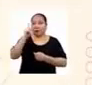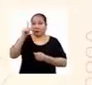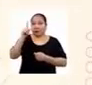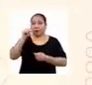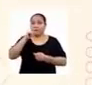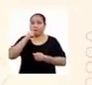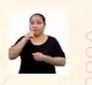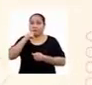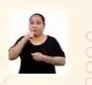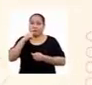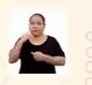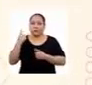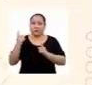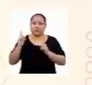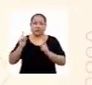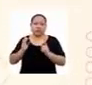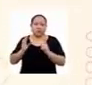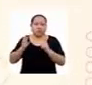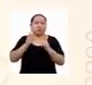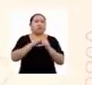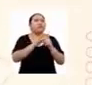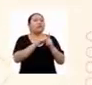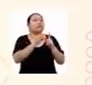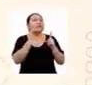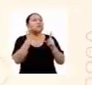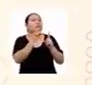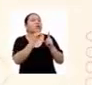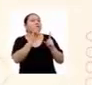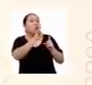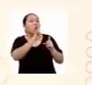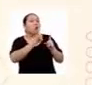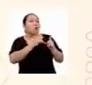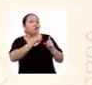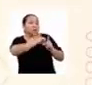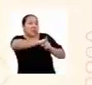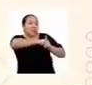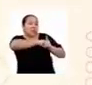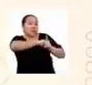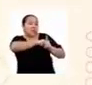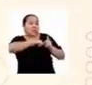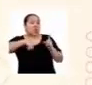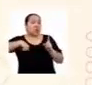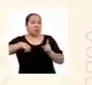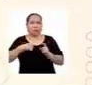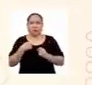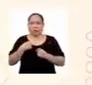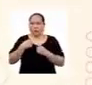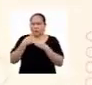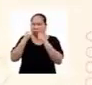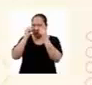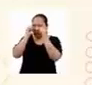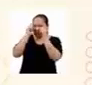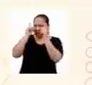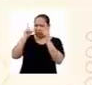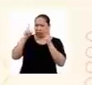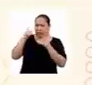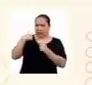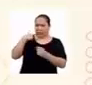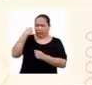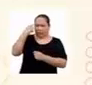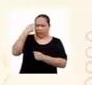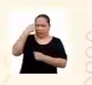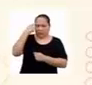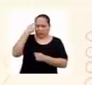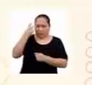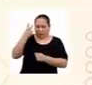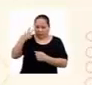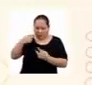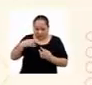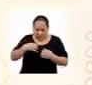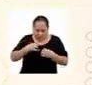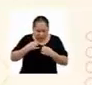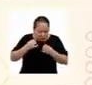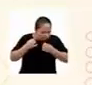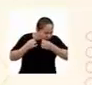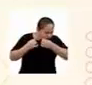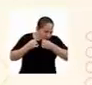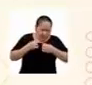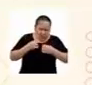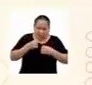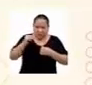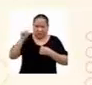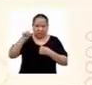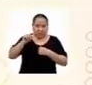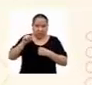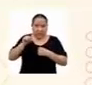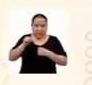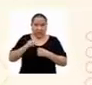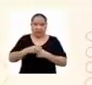chica me detuvo en la calle y me preguntó si usaba desodorante. Yo me sorprendí y pensé que me lo decía porque olía mal,